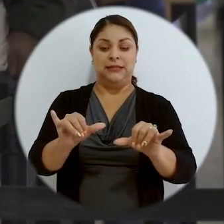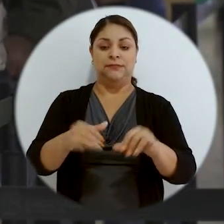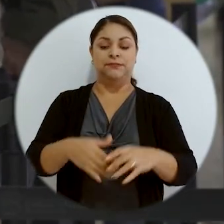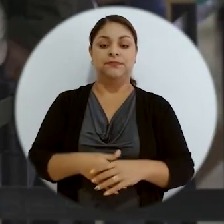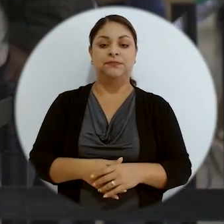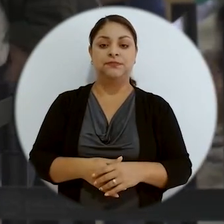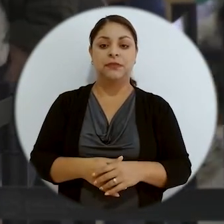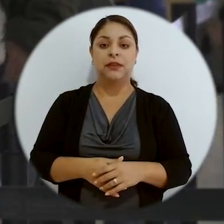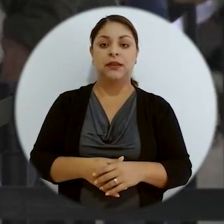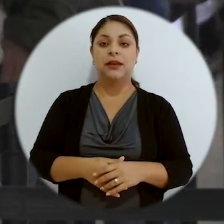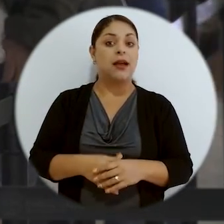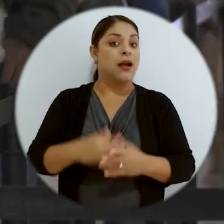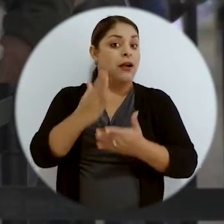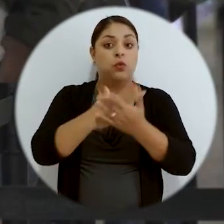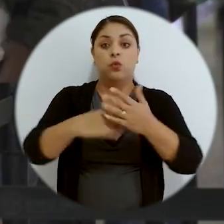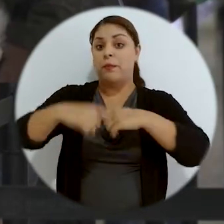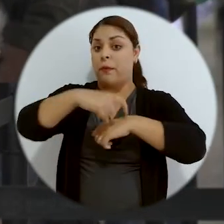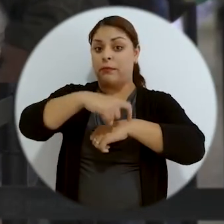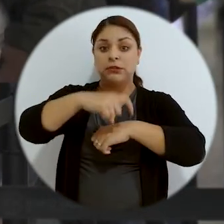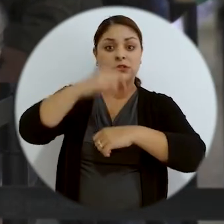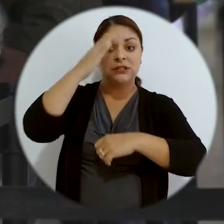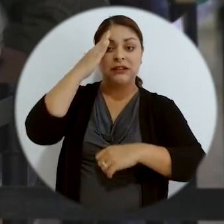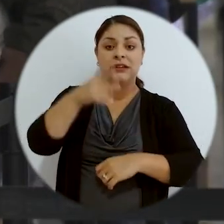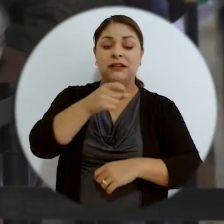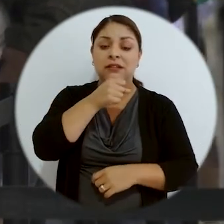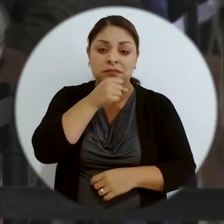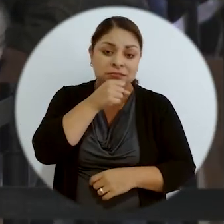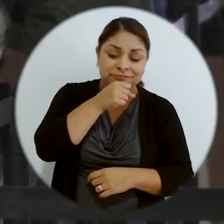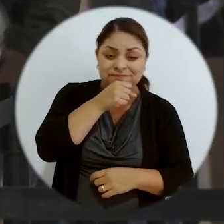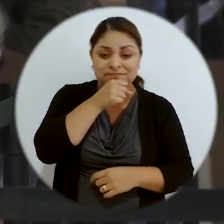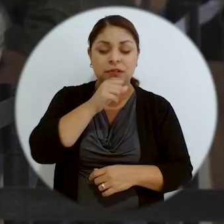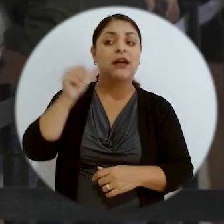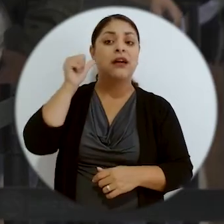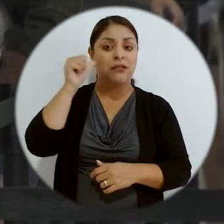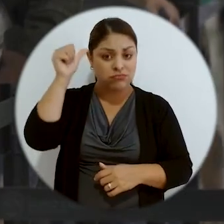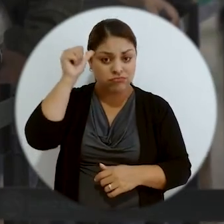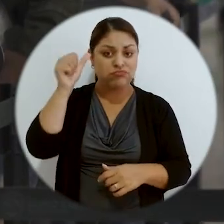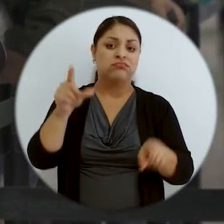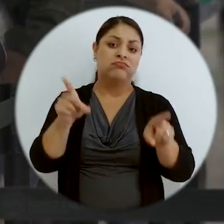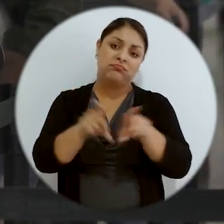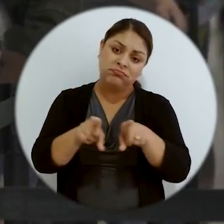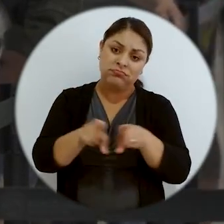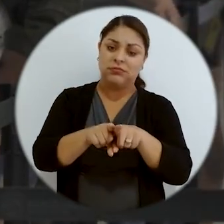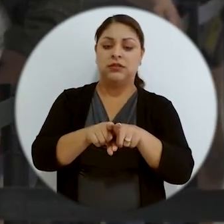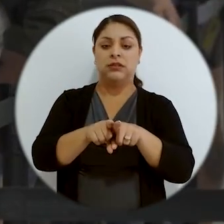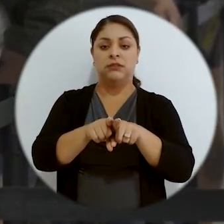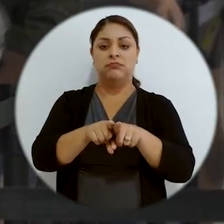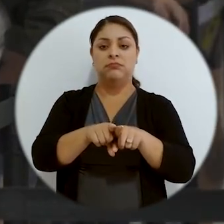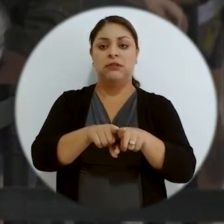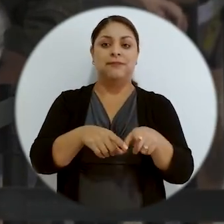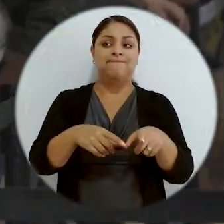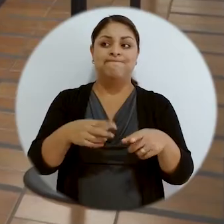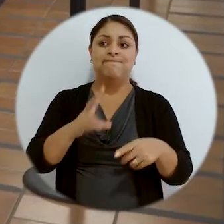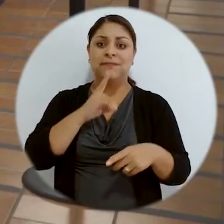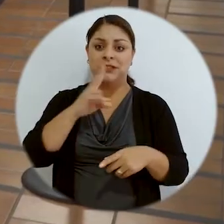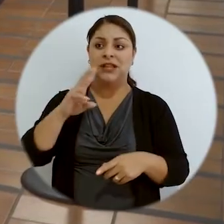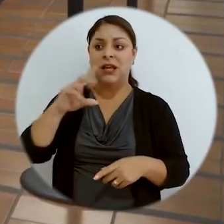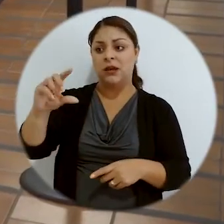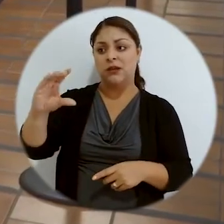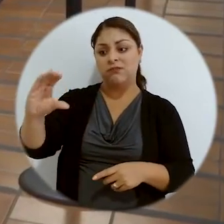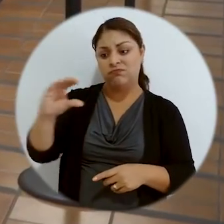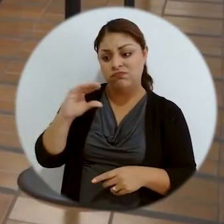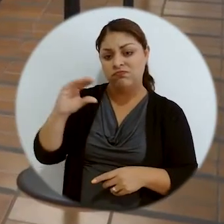no anticipadas. Sabemos que la vejez, la adultez de las personas, hoy que los adultos mayores